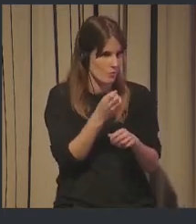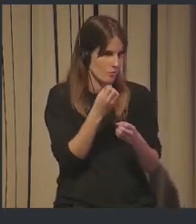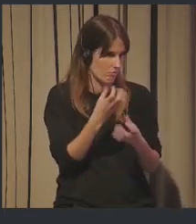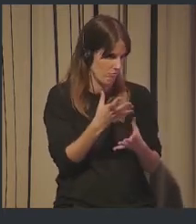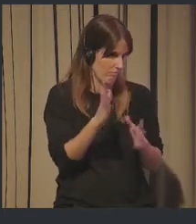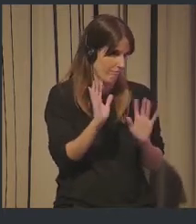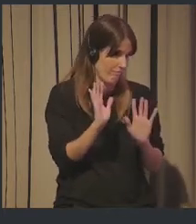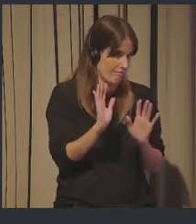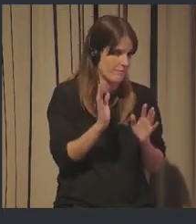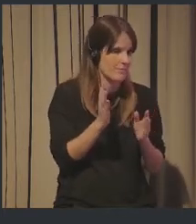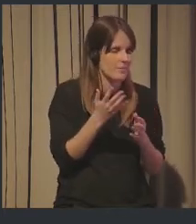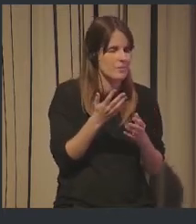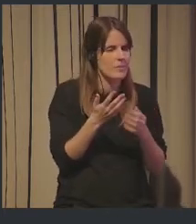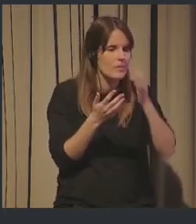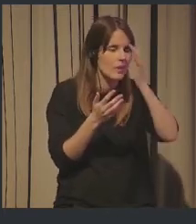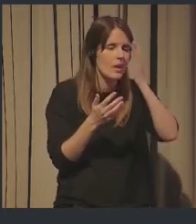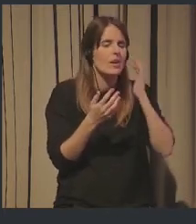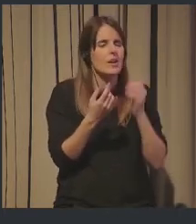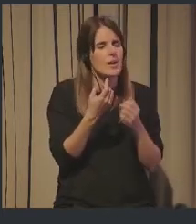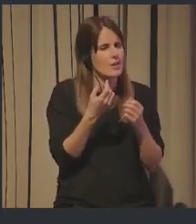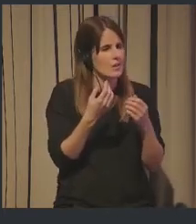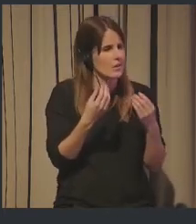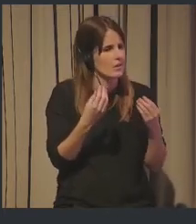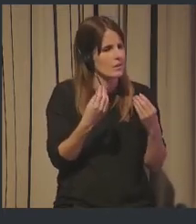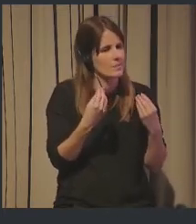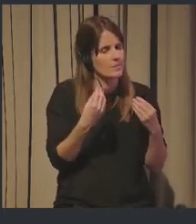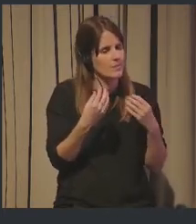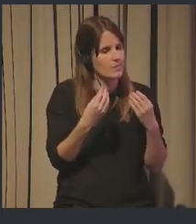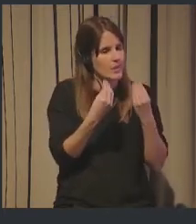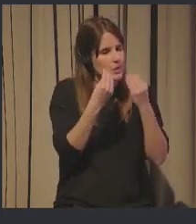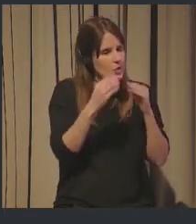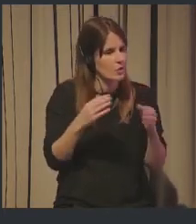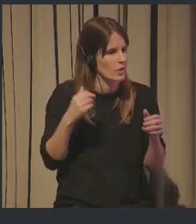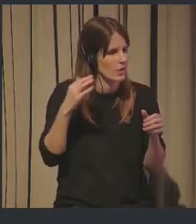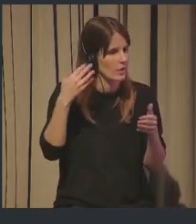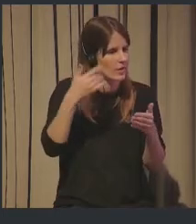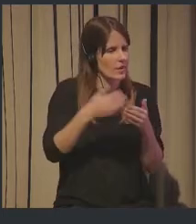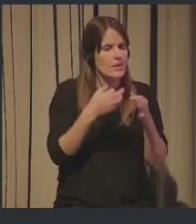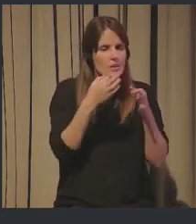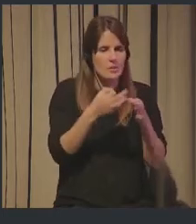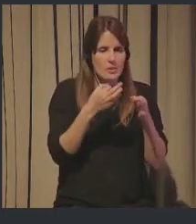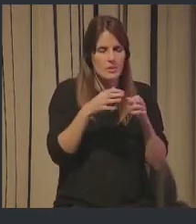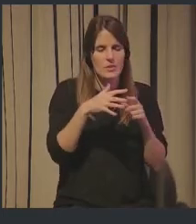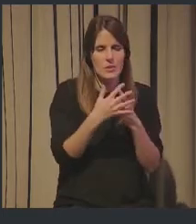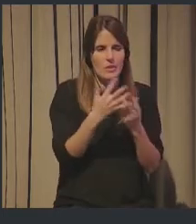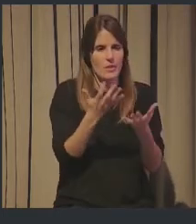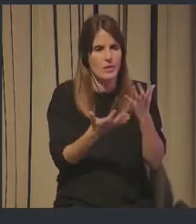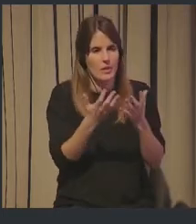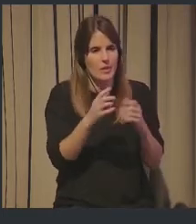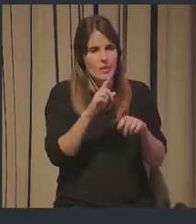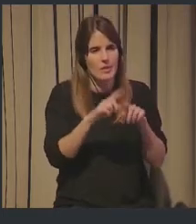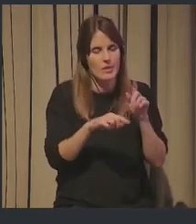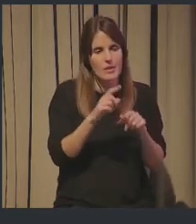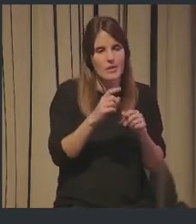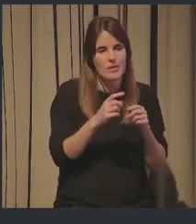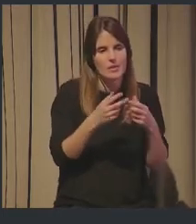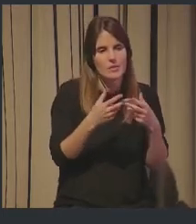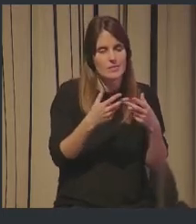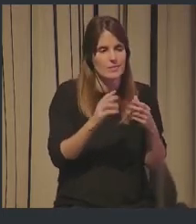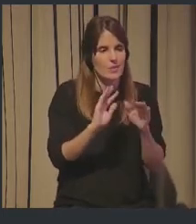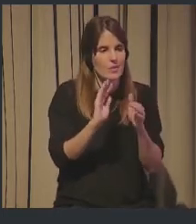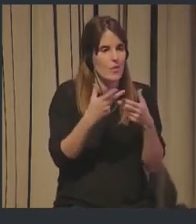es algo contingente, hay incertidumbres implicadas, hay cosas que se podrían haber producido de una manera u otra y el futuro está